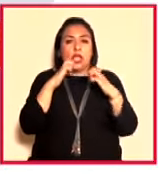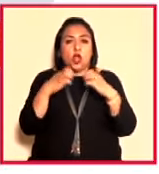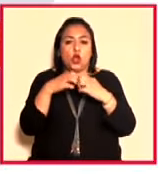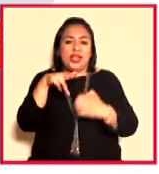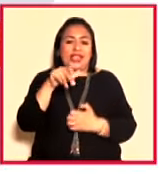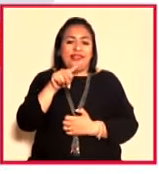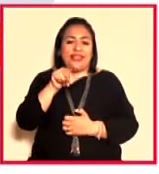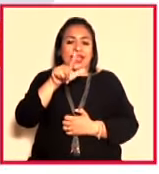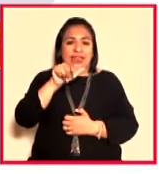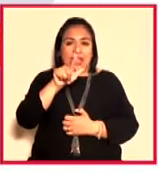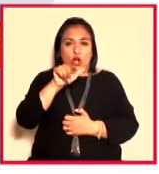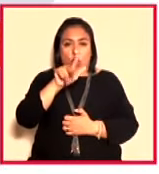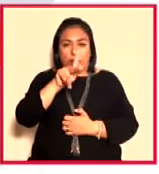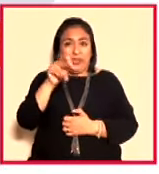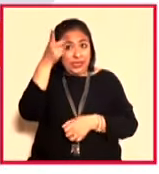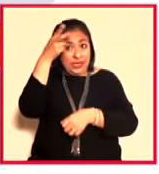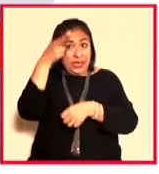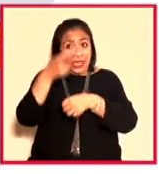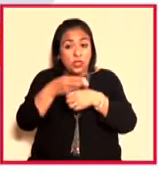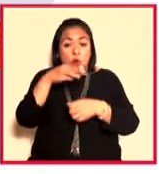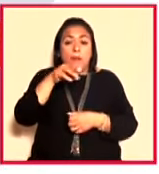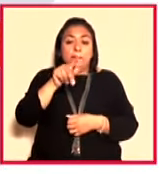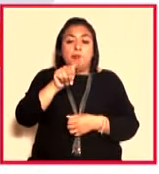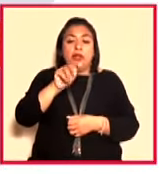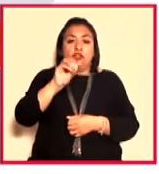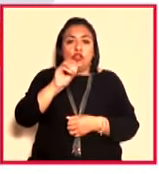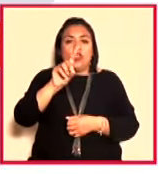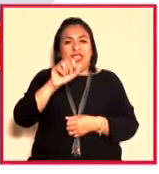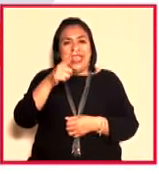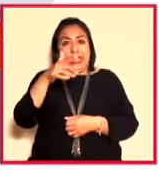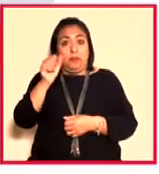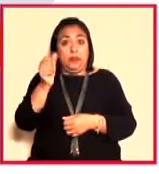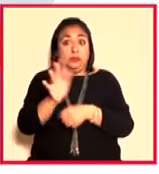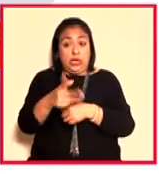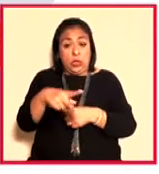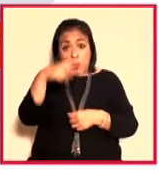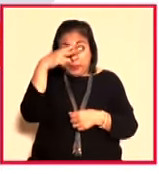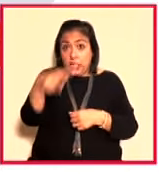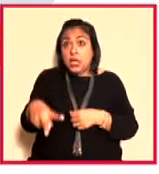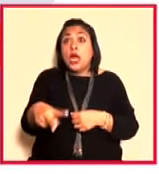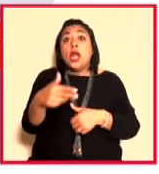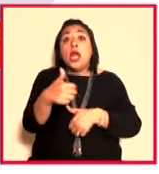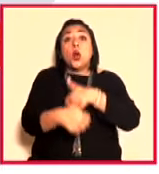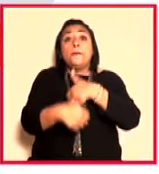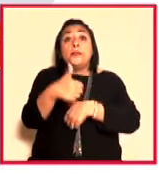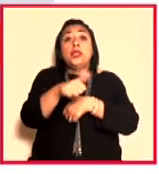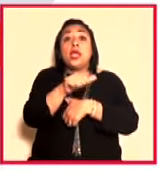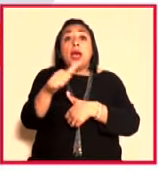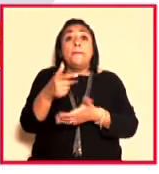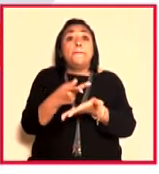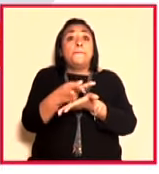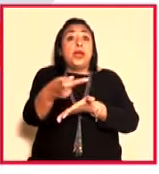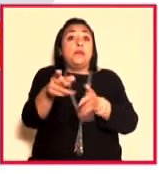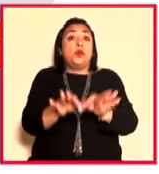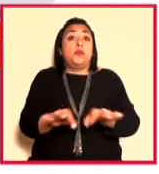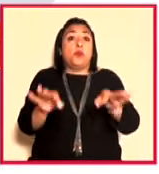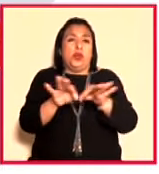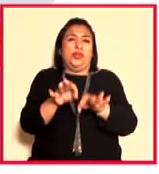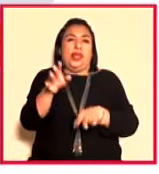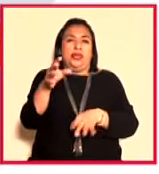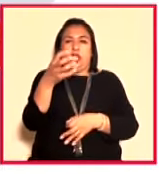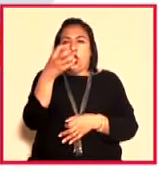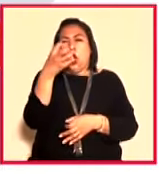Gallardo, directora de Manto de Gemas, que es la película mexicana que va a competir por el máximo galardón de este certamen, El Oso de Oro. Bueno,